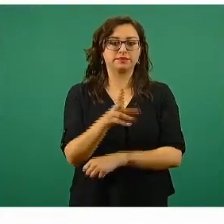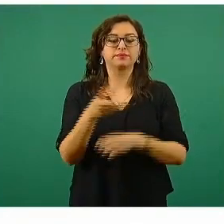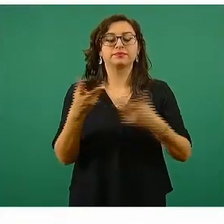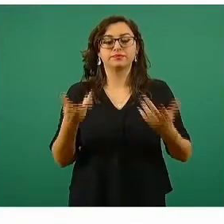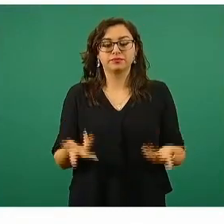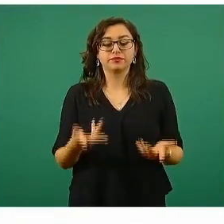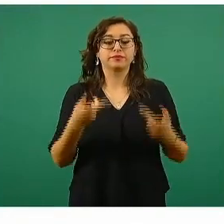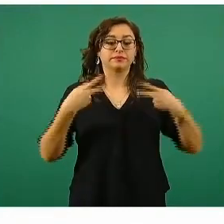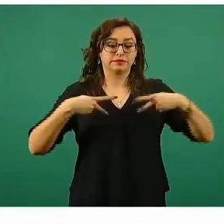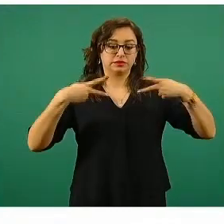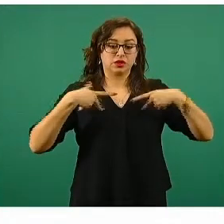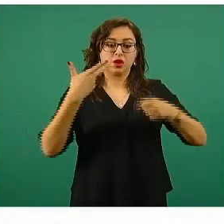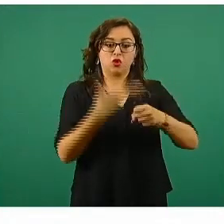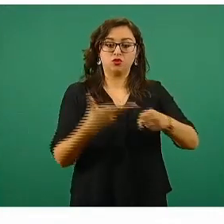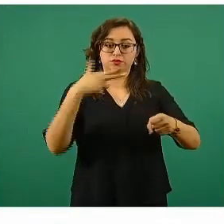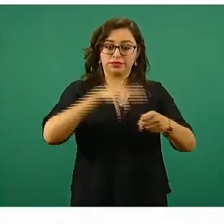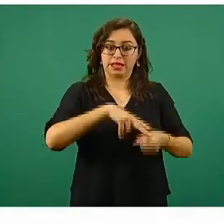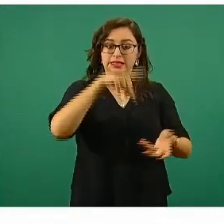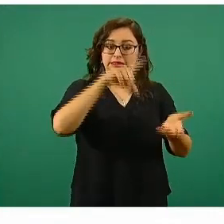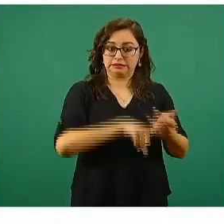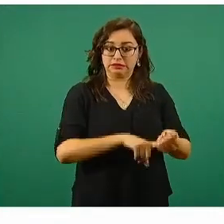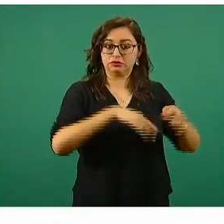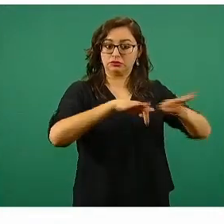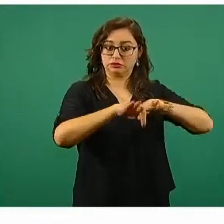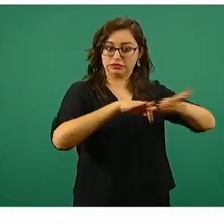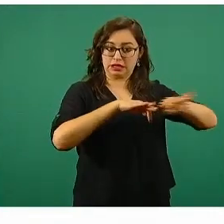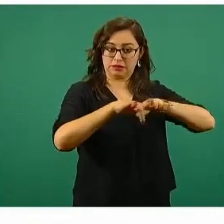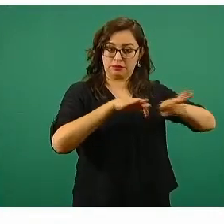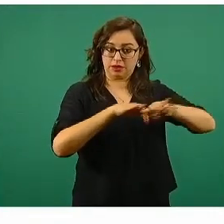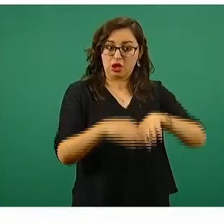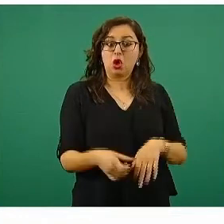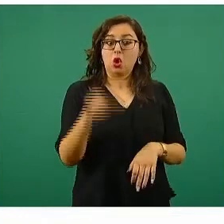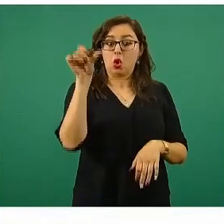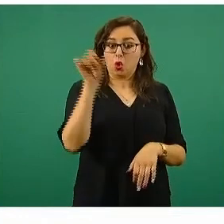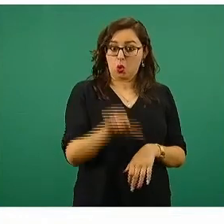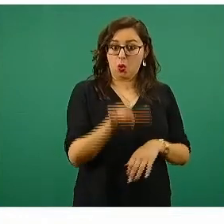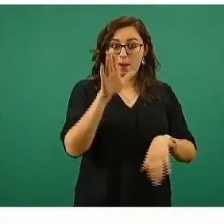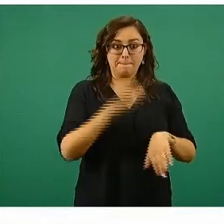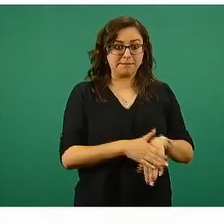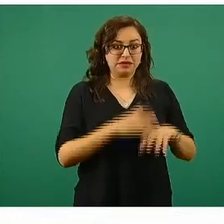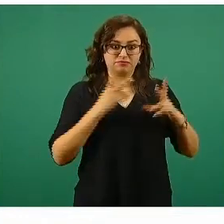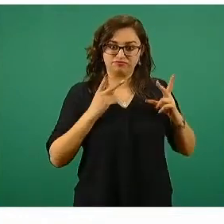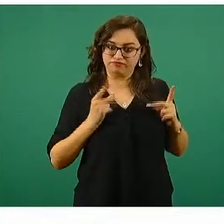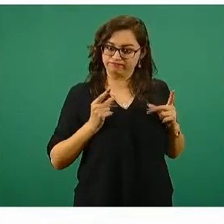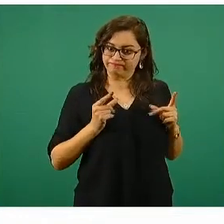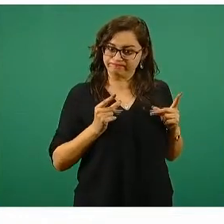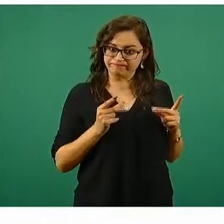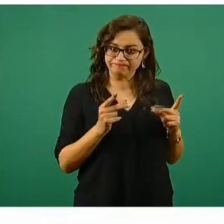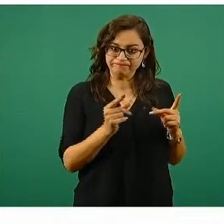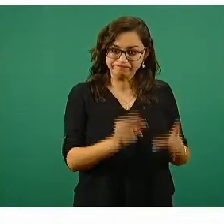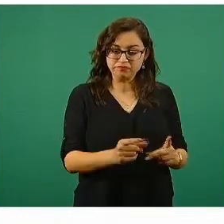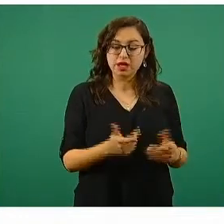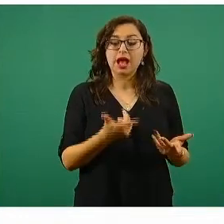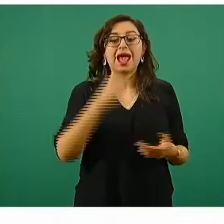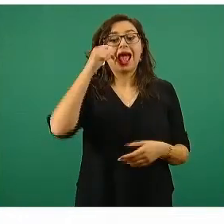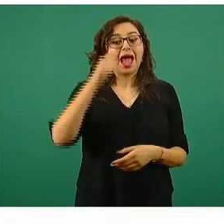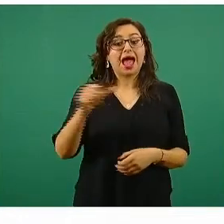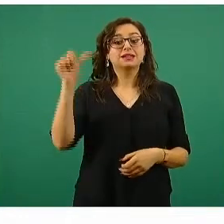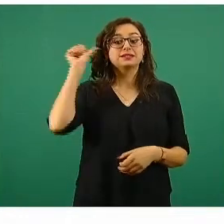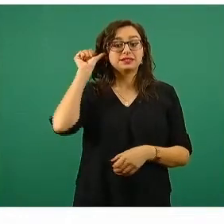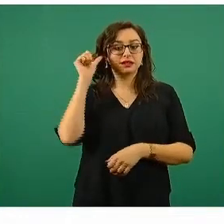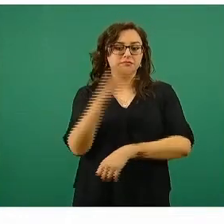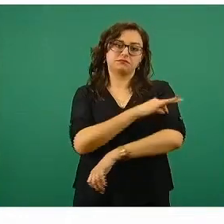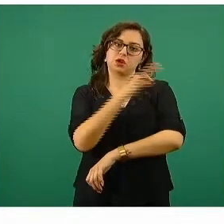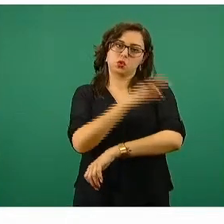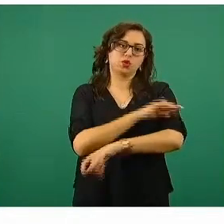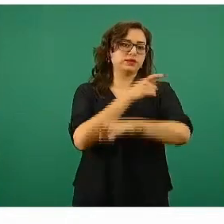que a partir del día de hoy, prácticamente ya con mayor intensidad, porque ayer fue más bien el día en que se realizó la distribución